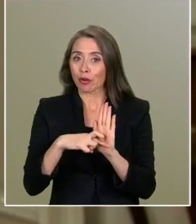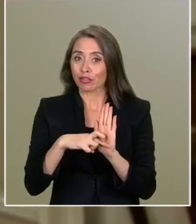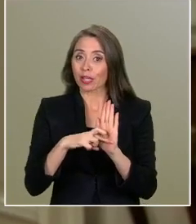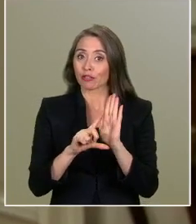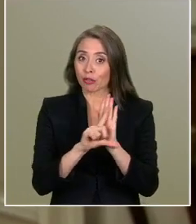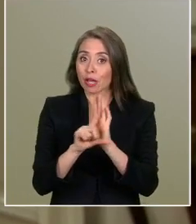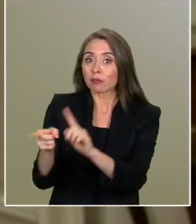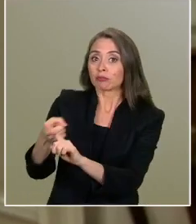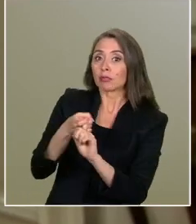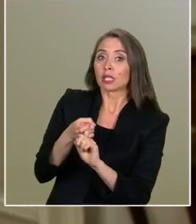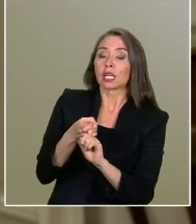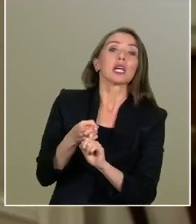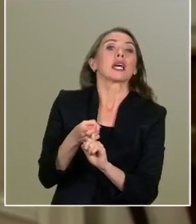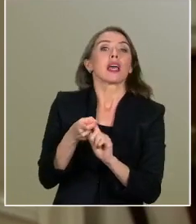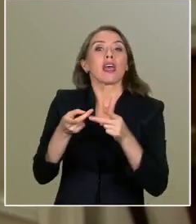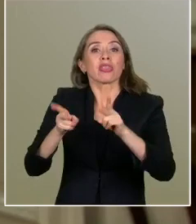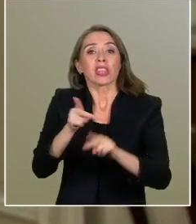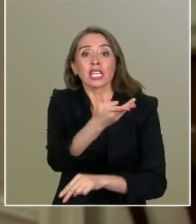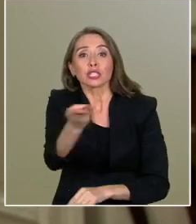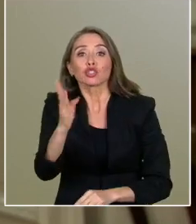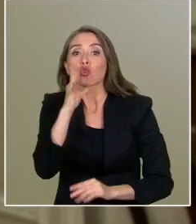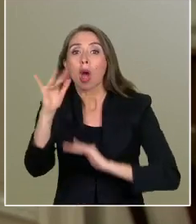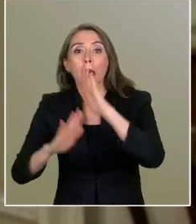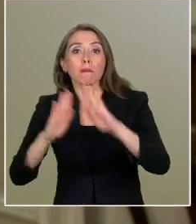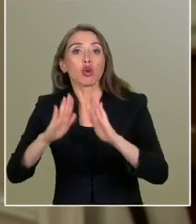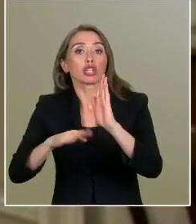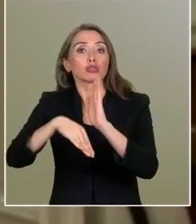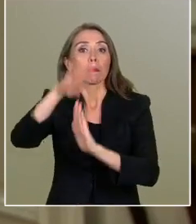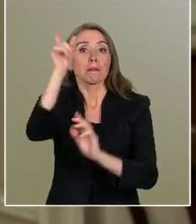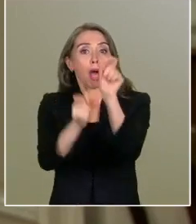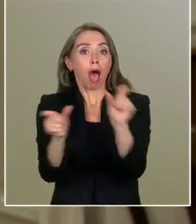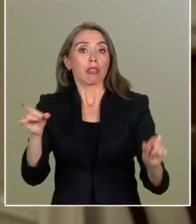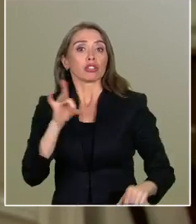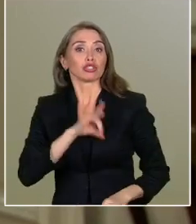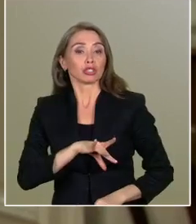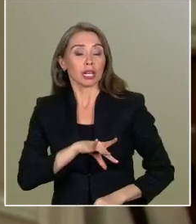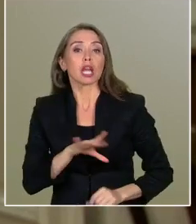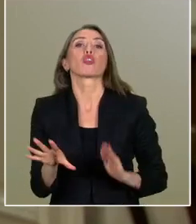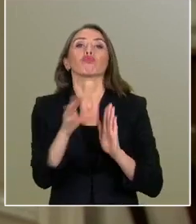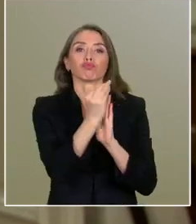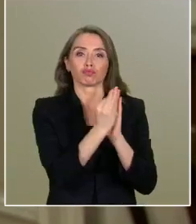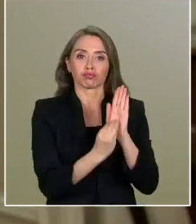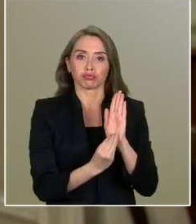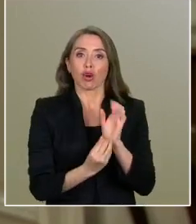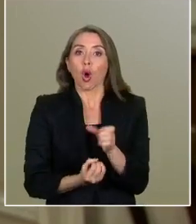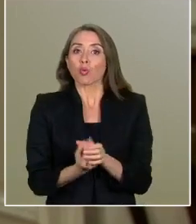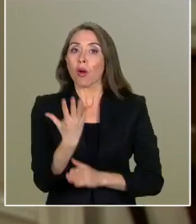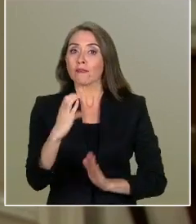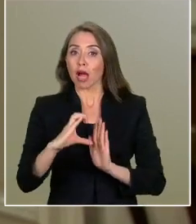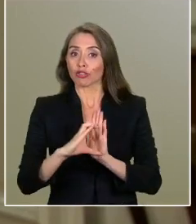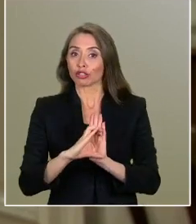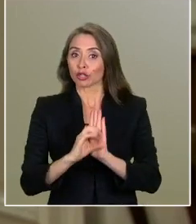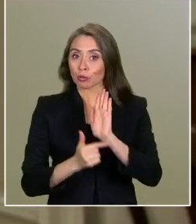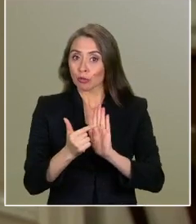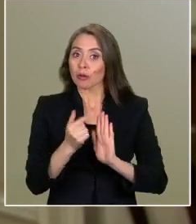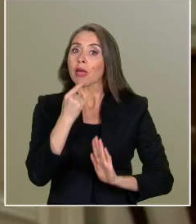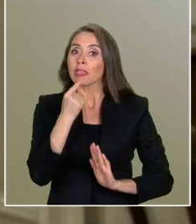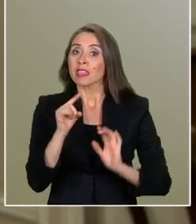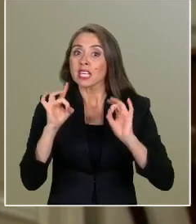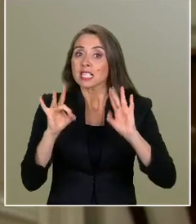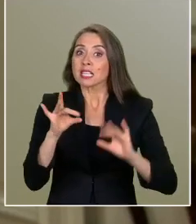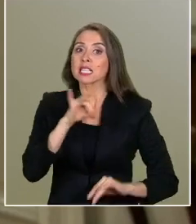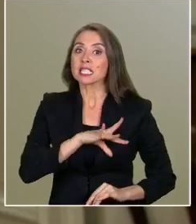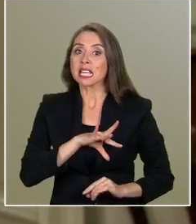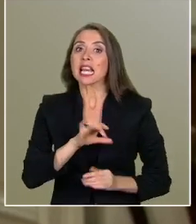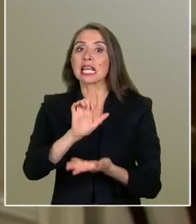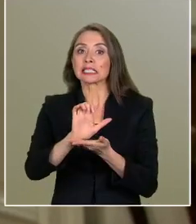se hace cargo de la desprotección de sus derechos en que vive la enorme mayoría de los chilenos esta nueva constitución establece que chile es un estado de